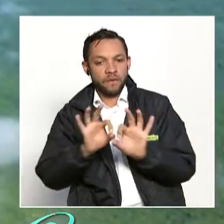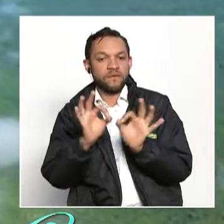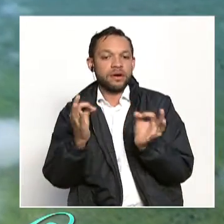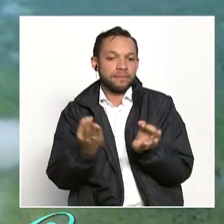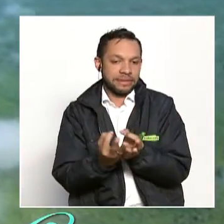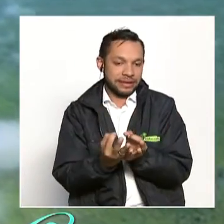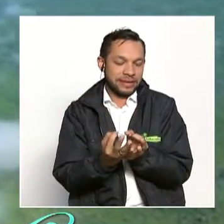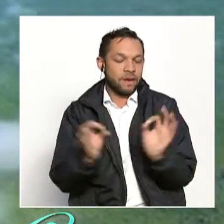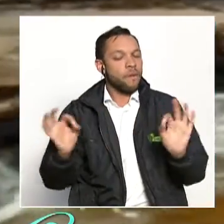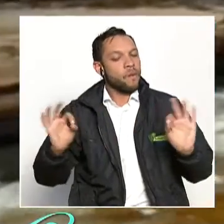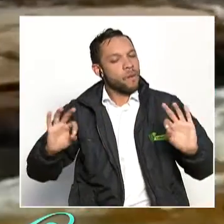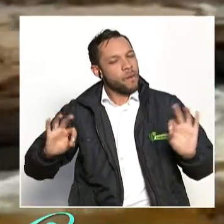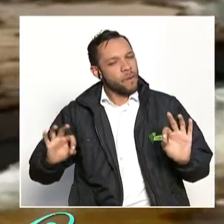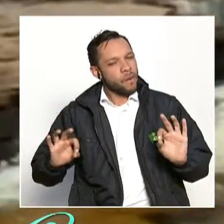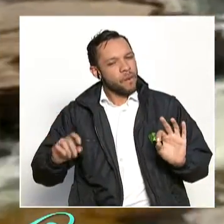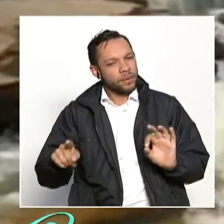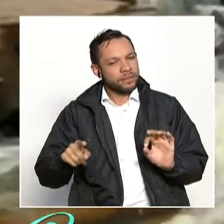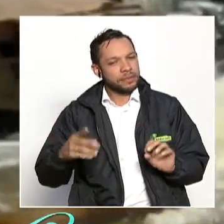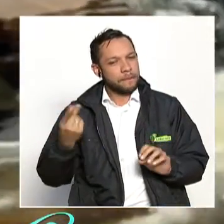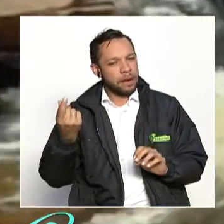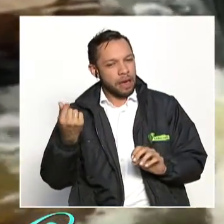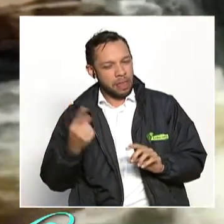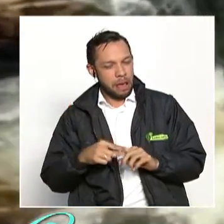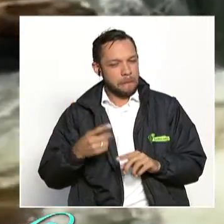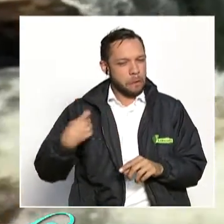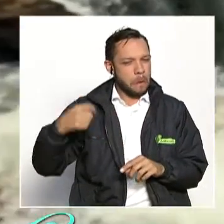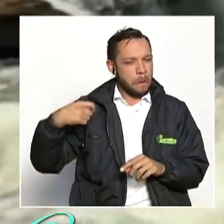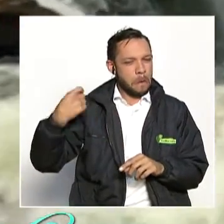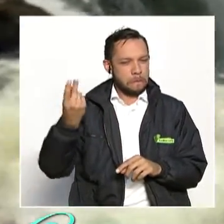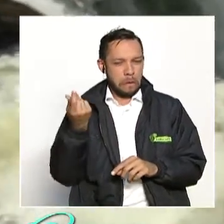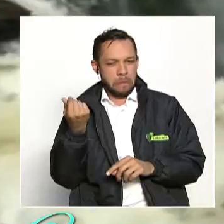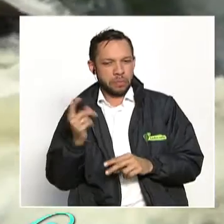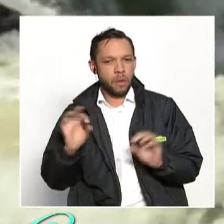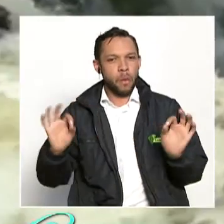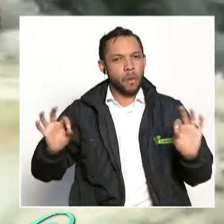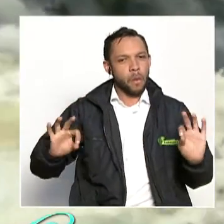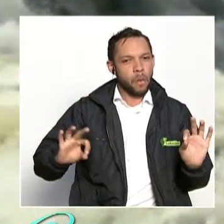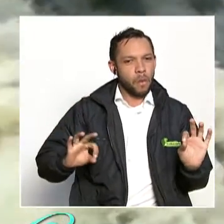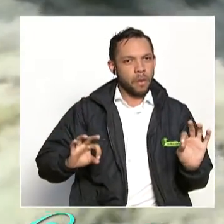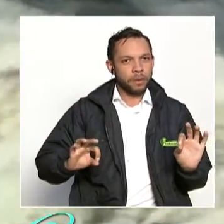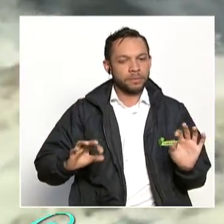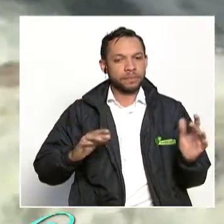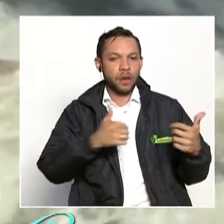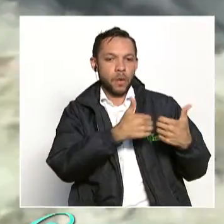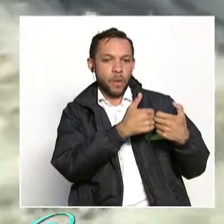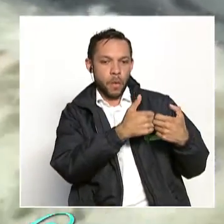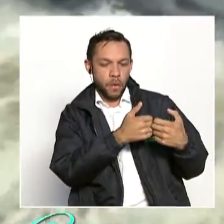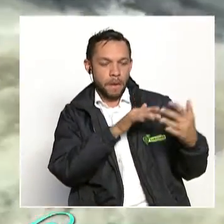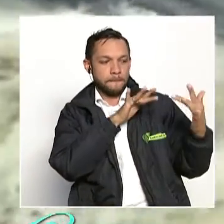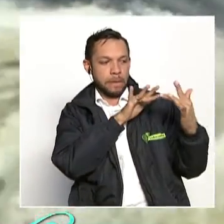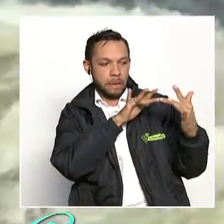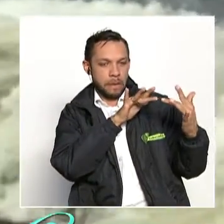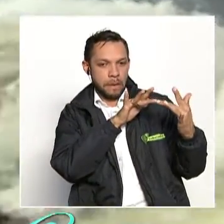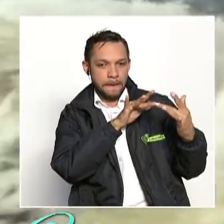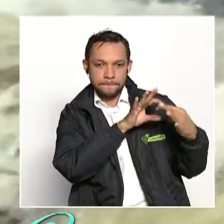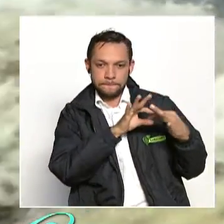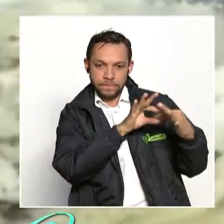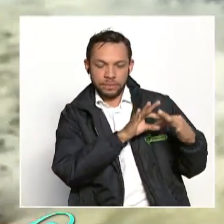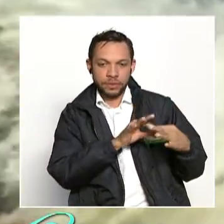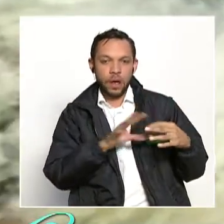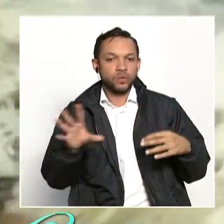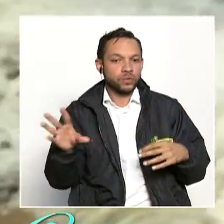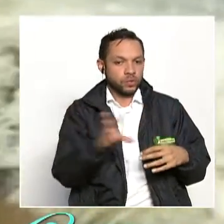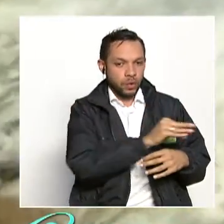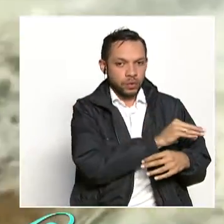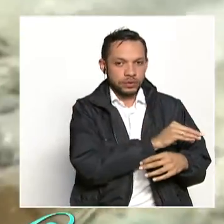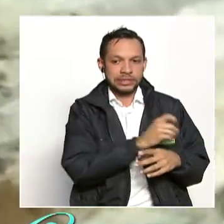familia, otros en el dinero, en los negocios, a otros en las relaciones interpersonales. Todos estamos